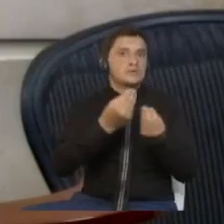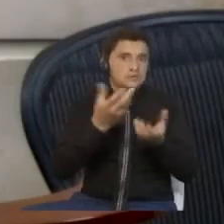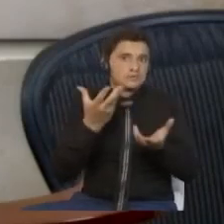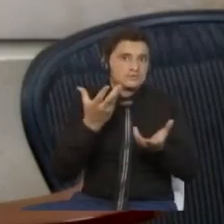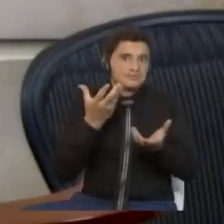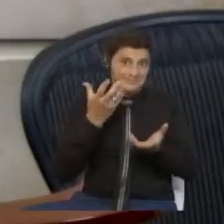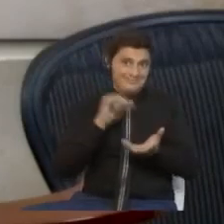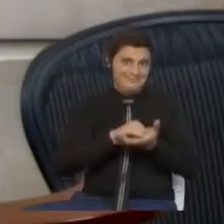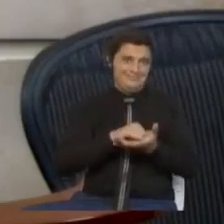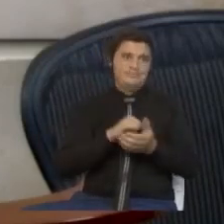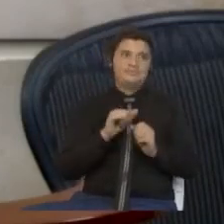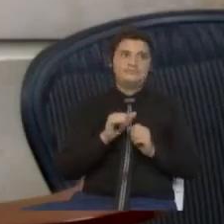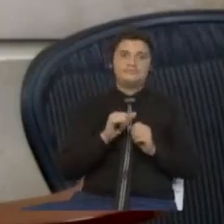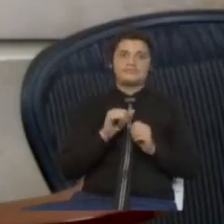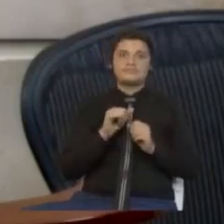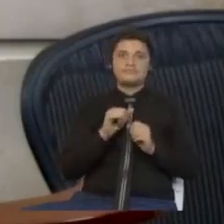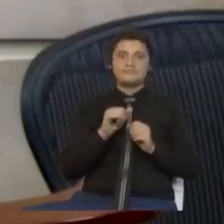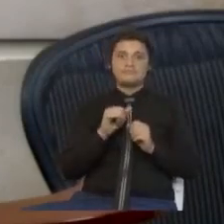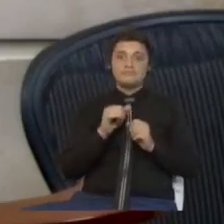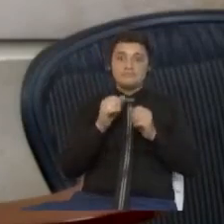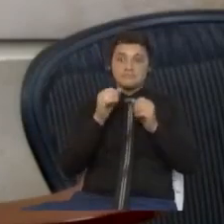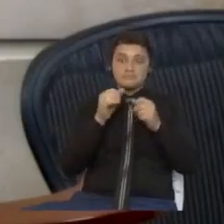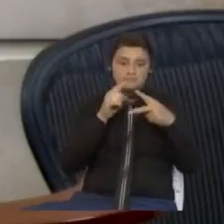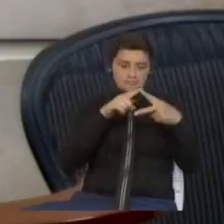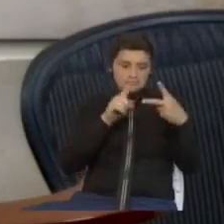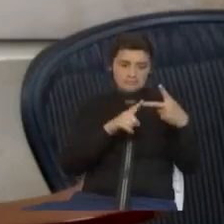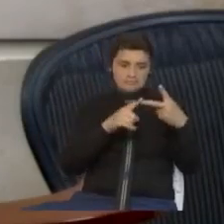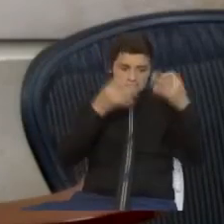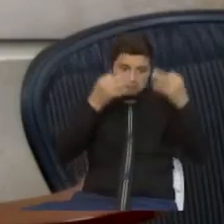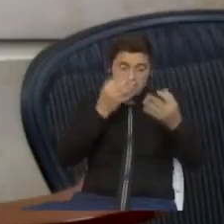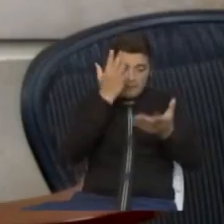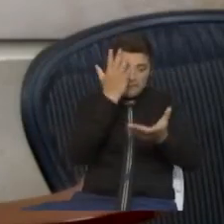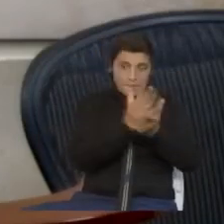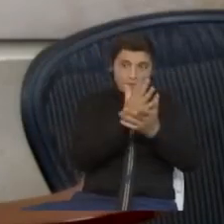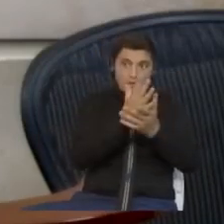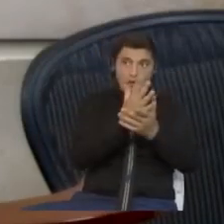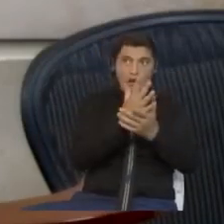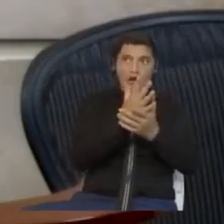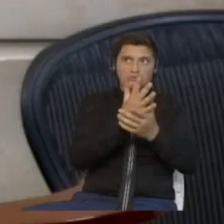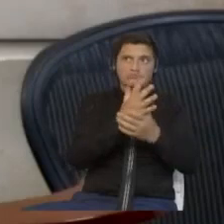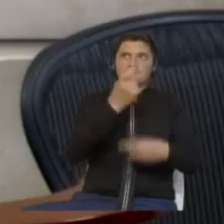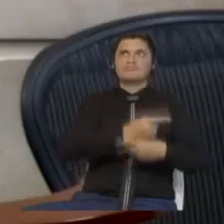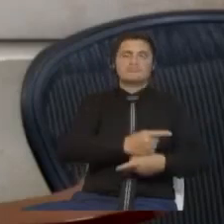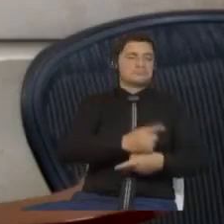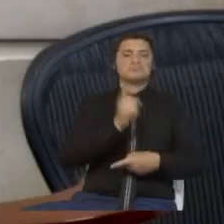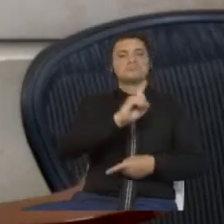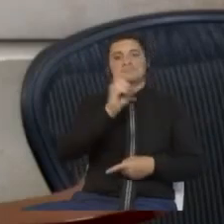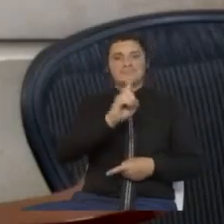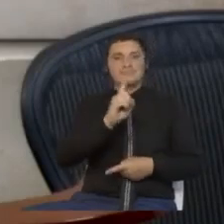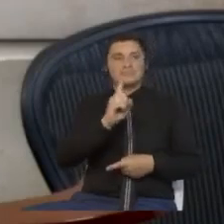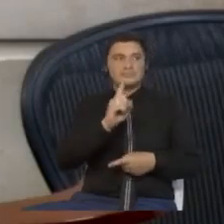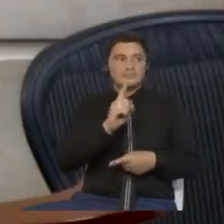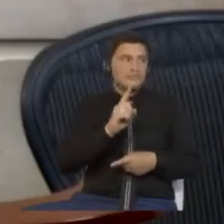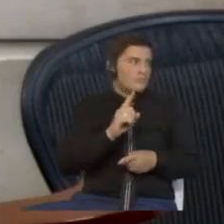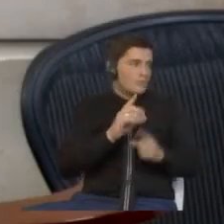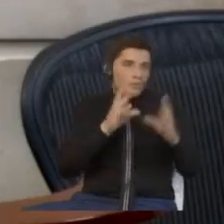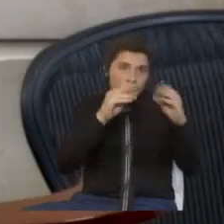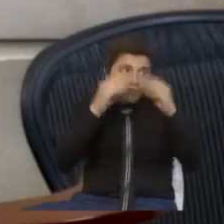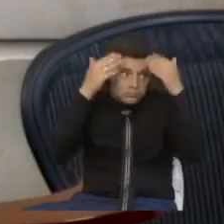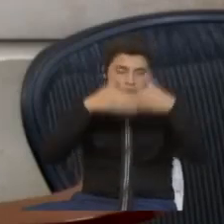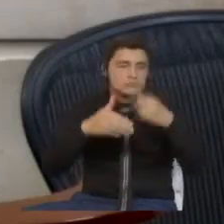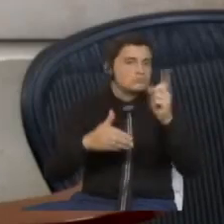ninguna de las dos cosas tiene ninguna vocación de éxito y no lo digo como especulación